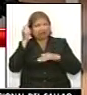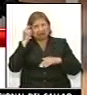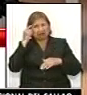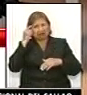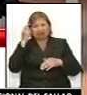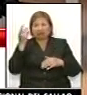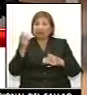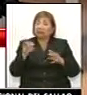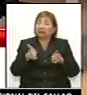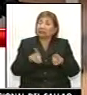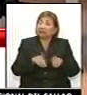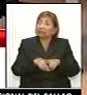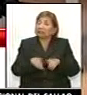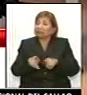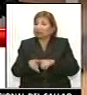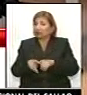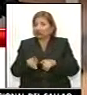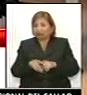y también,